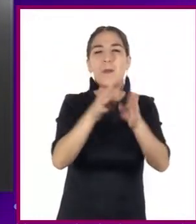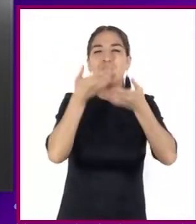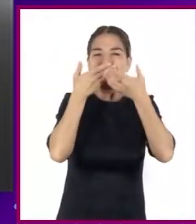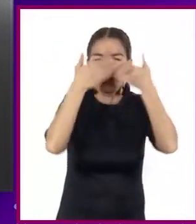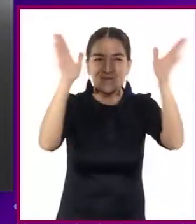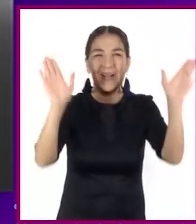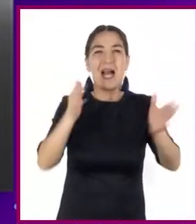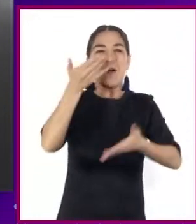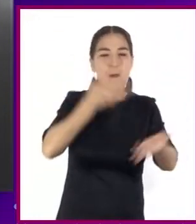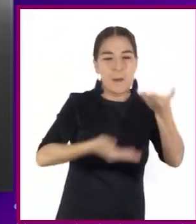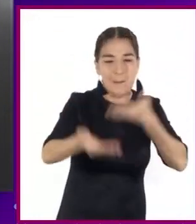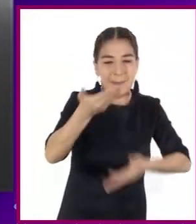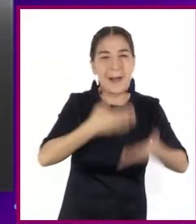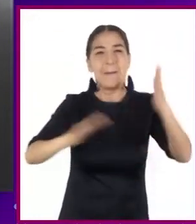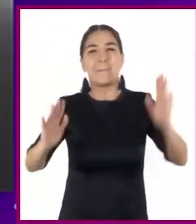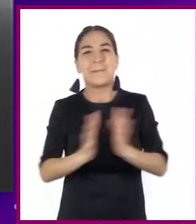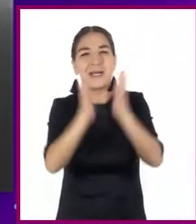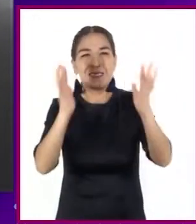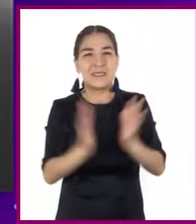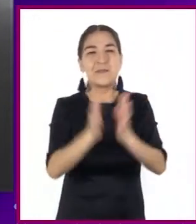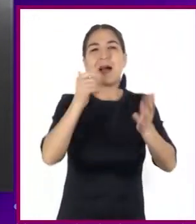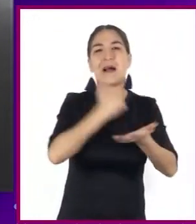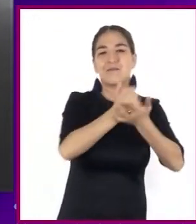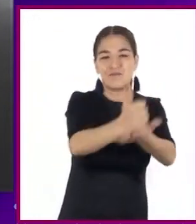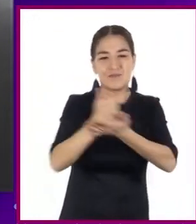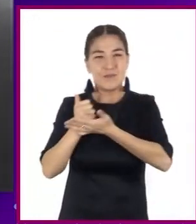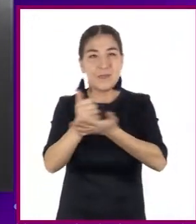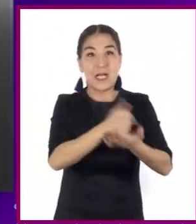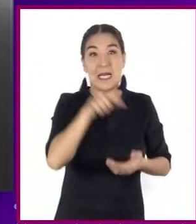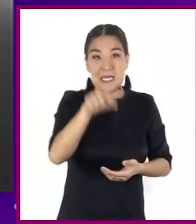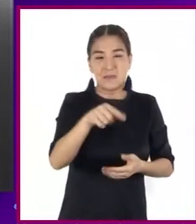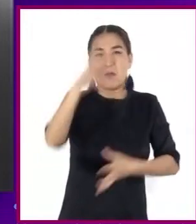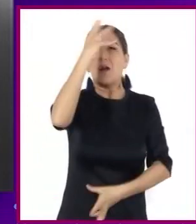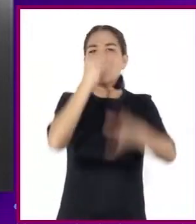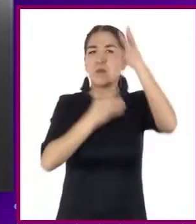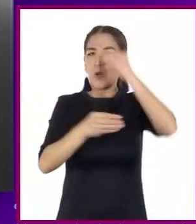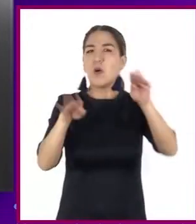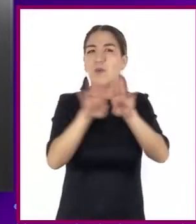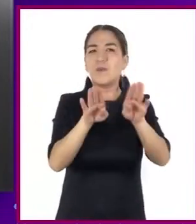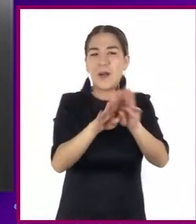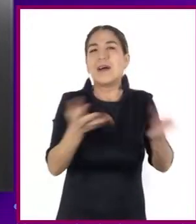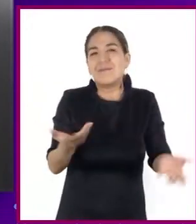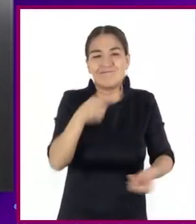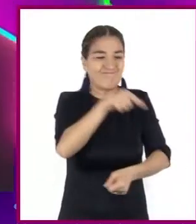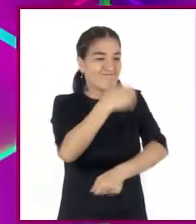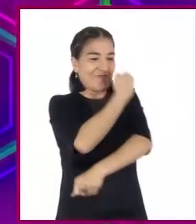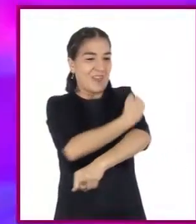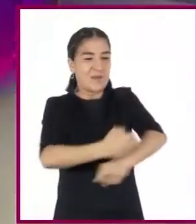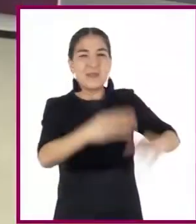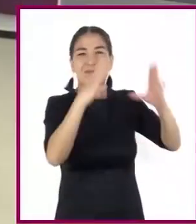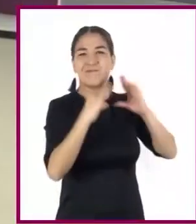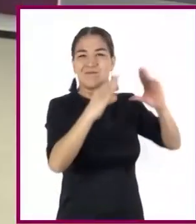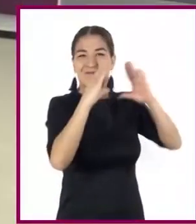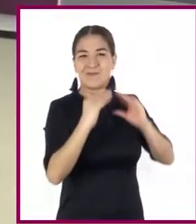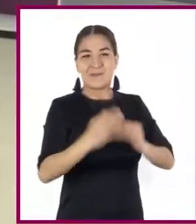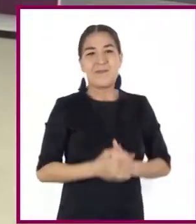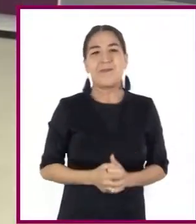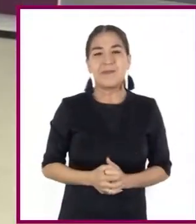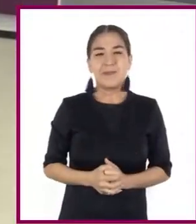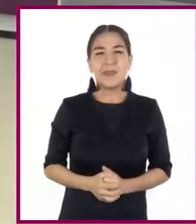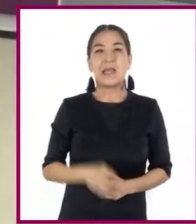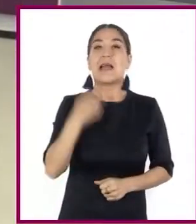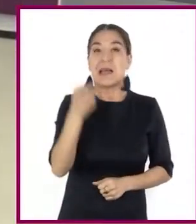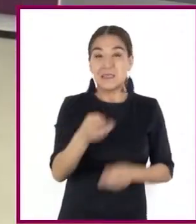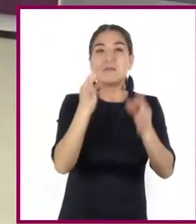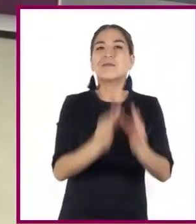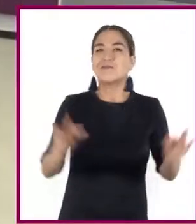a participar, a colaborar. Y eso lo aprendemos en la familia, primeramente, ¿no? Es muy importante